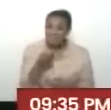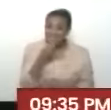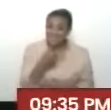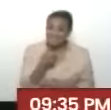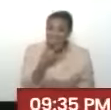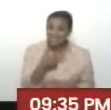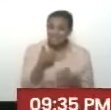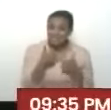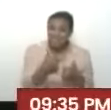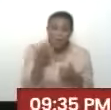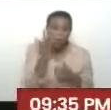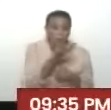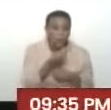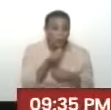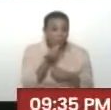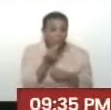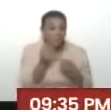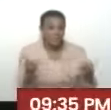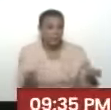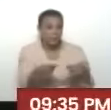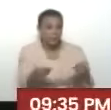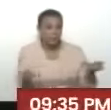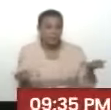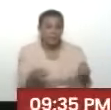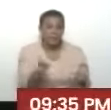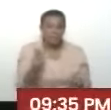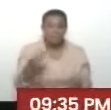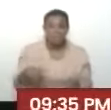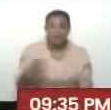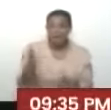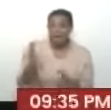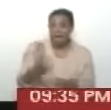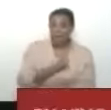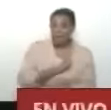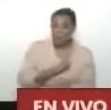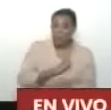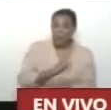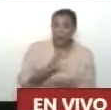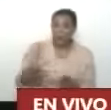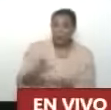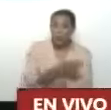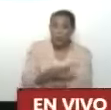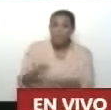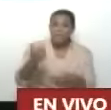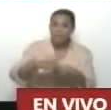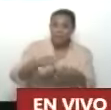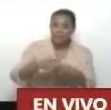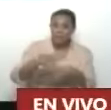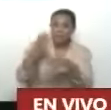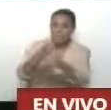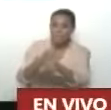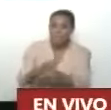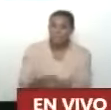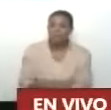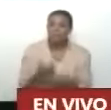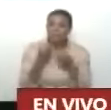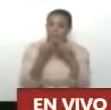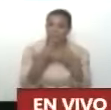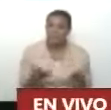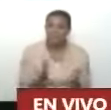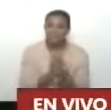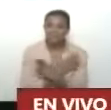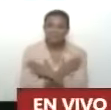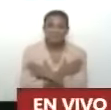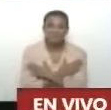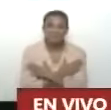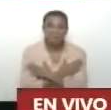niñas, esta juventud. Y la gaita, la gaita, la gaita con raíz